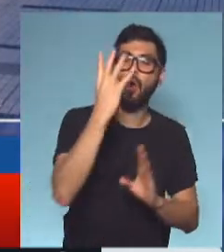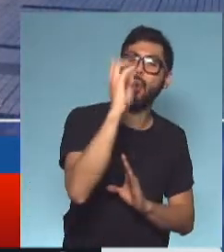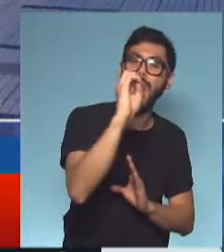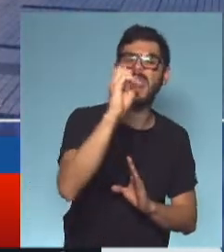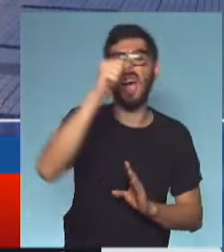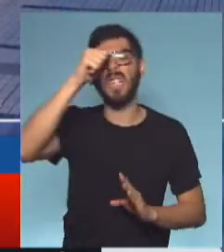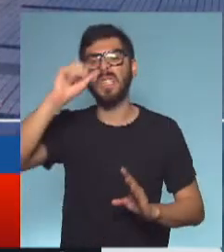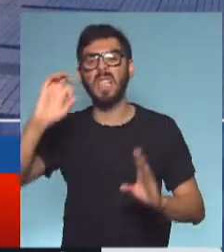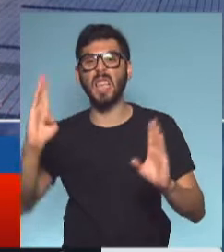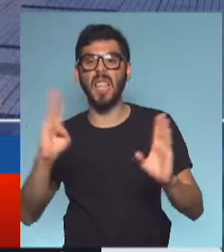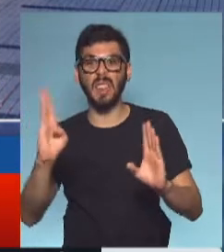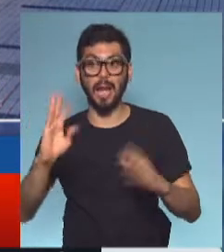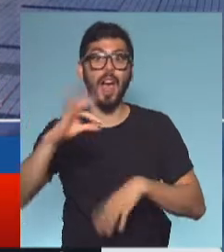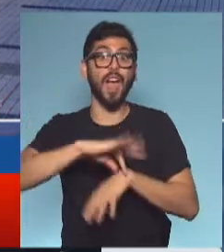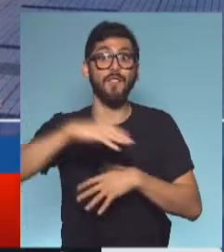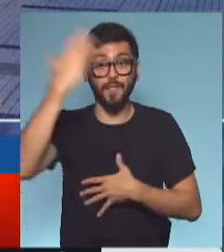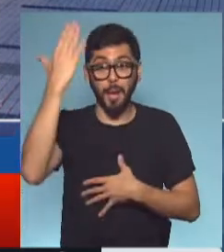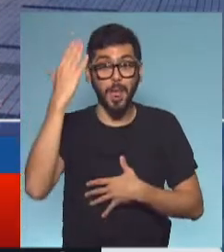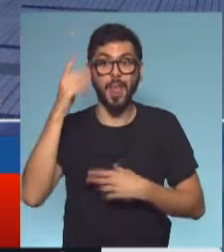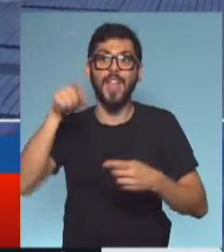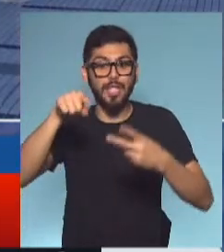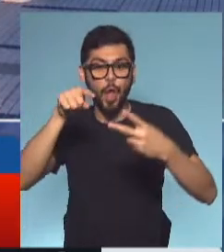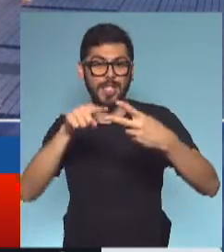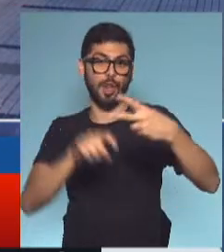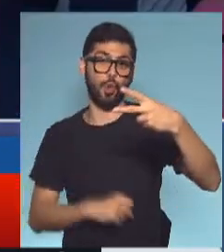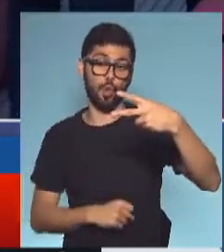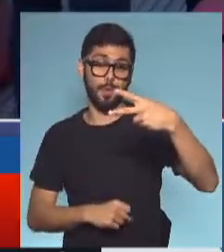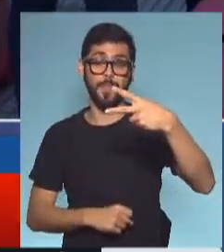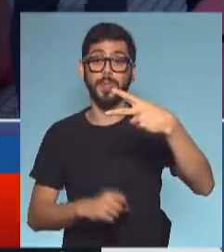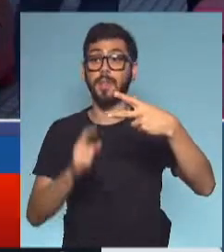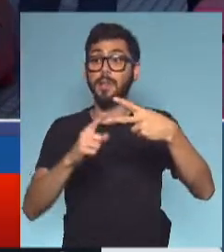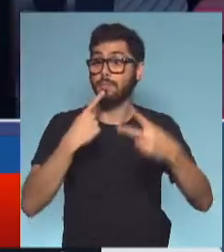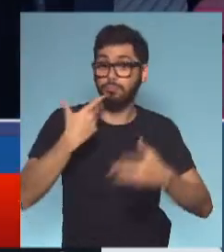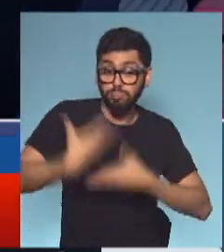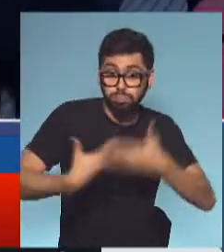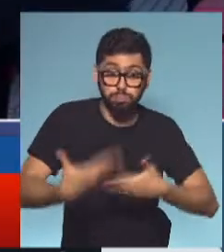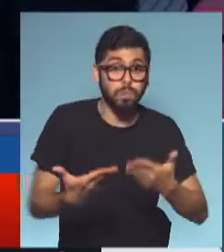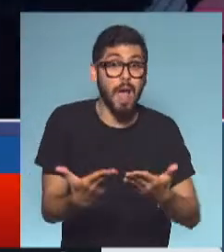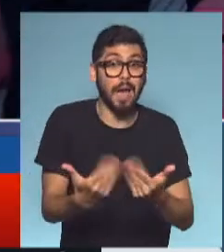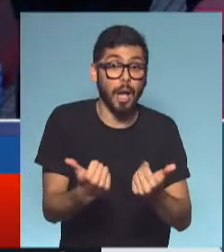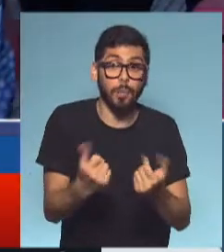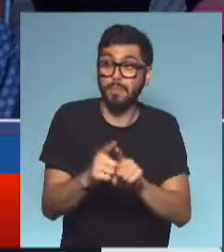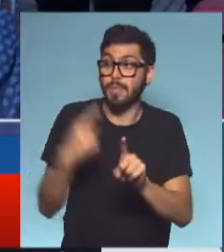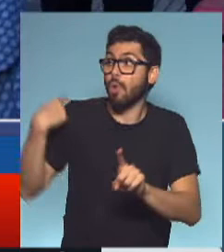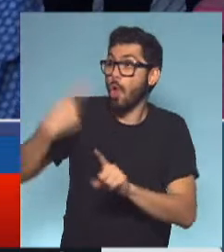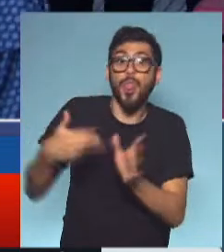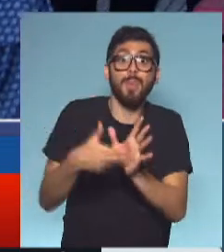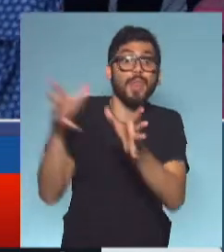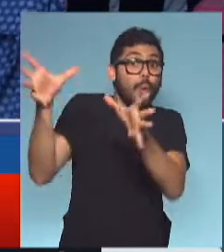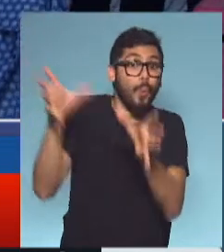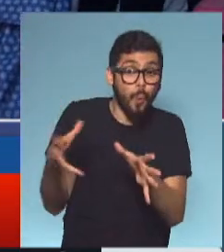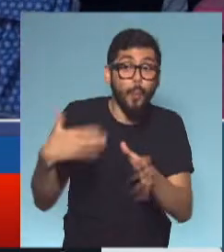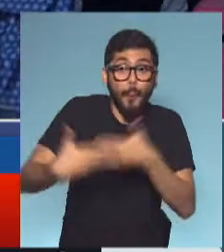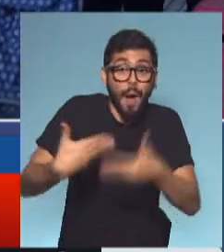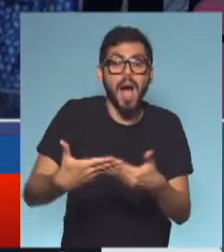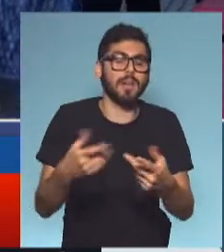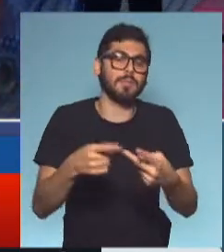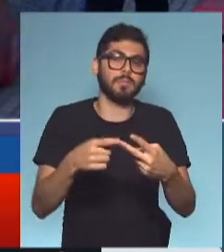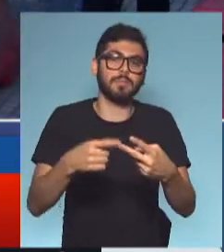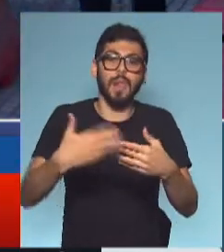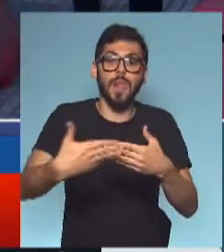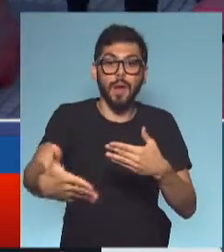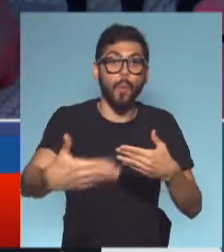años con enfermedades de base. Si nosotros podemos avanzar rápidamente, como lo vamos a hacer en la medida que efectivamente lleguen las vacunas, el panorama